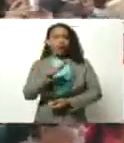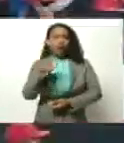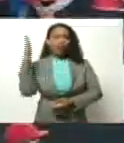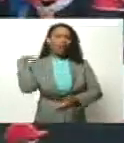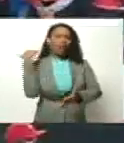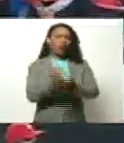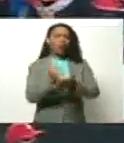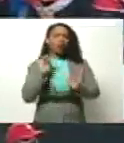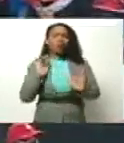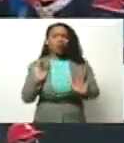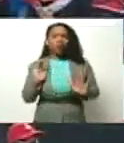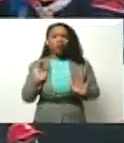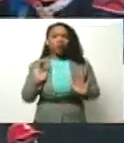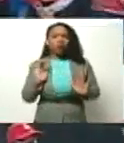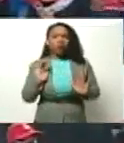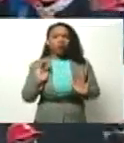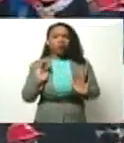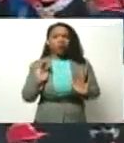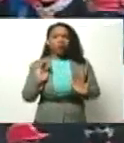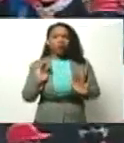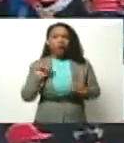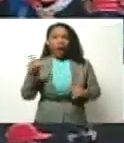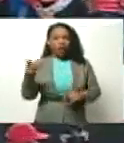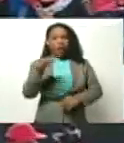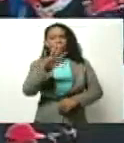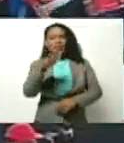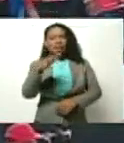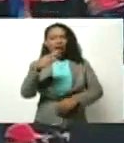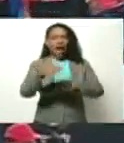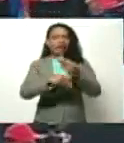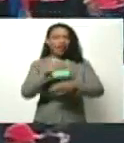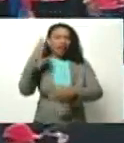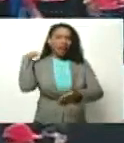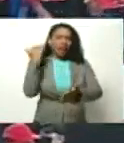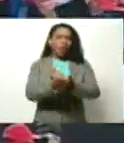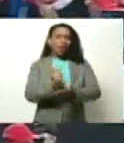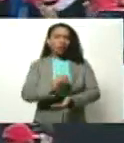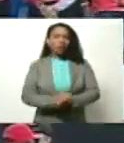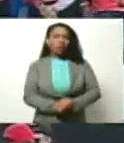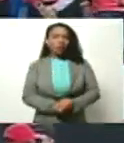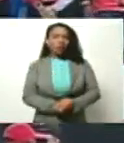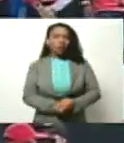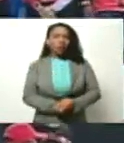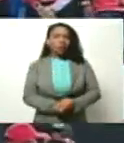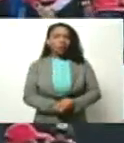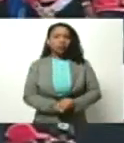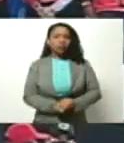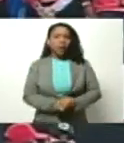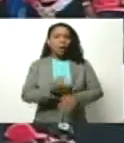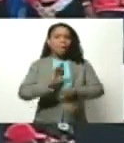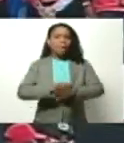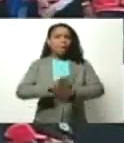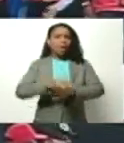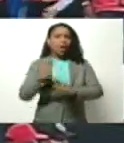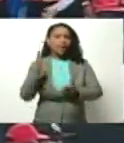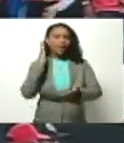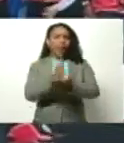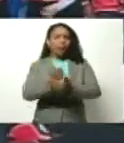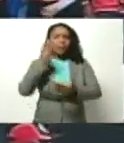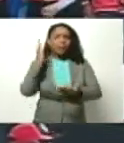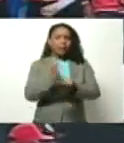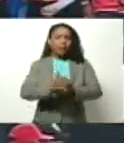traidor eso se parece más hacer traidor porque siempre siempre siempre